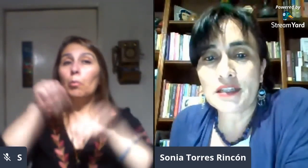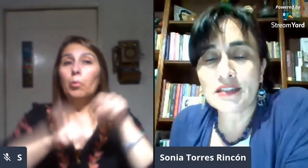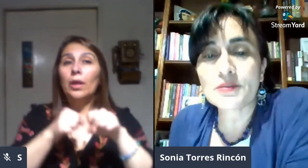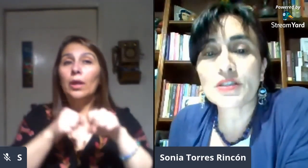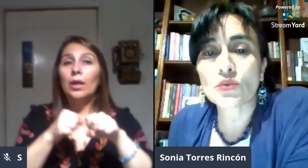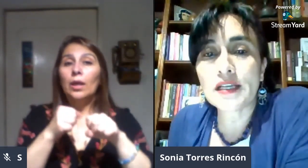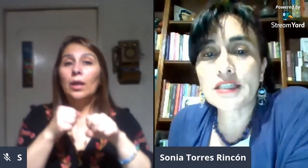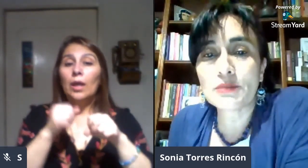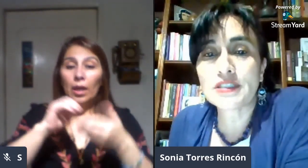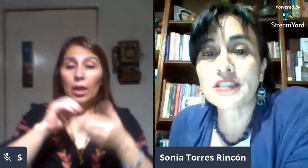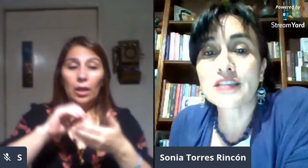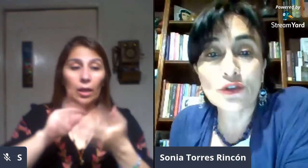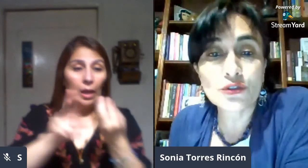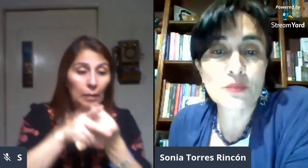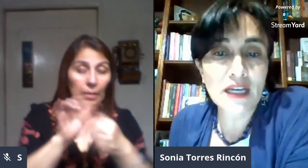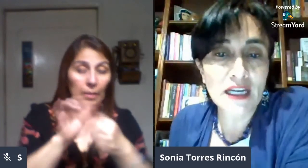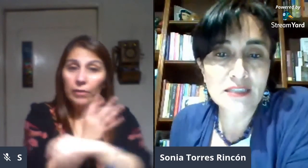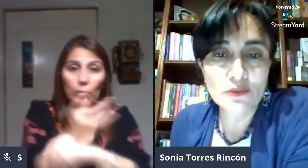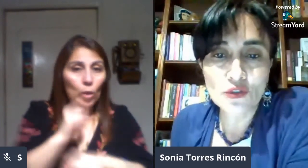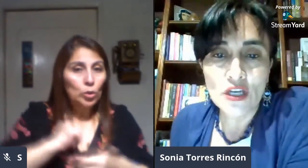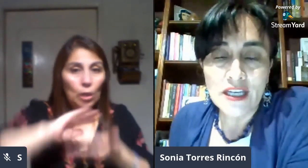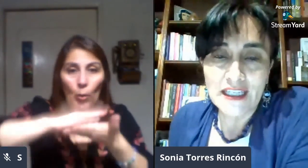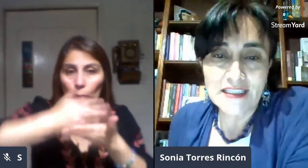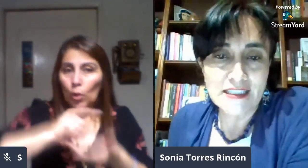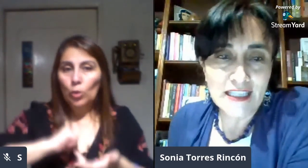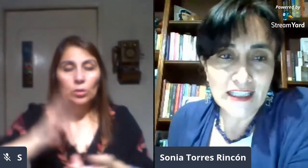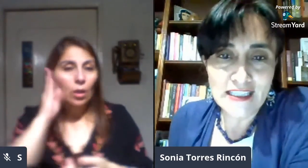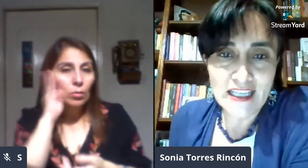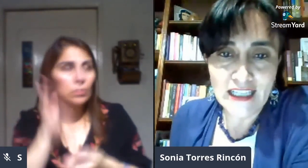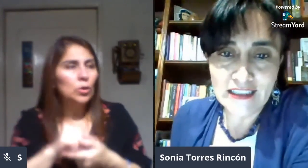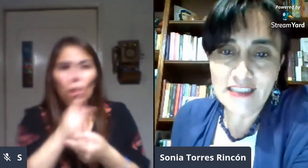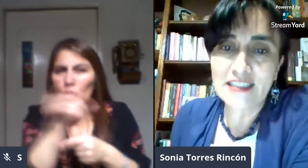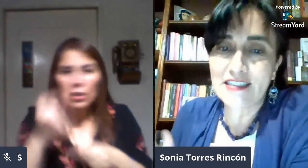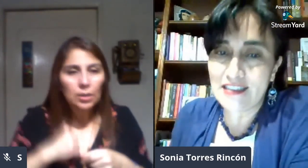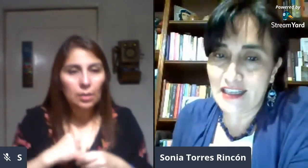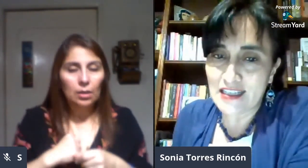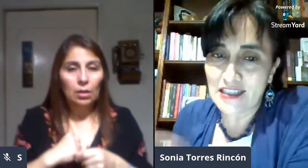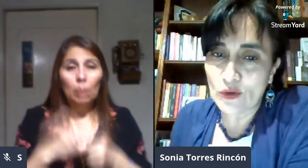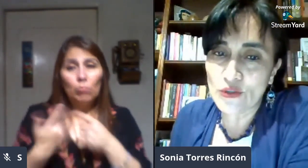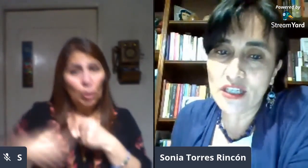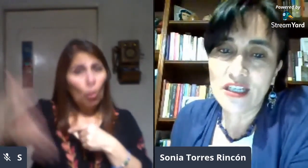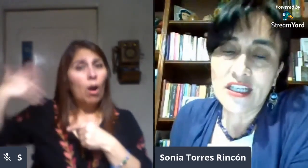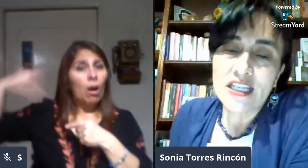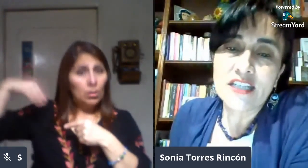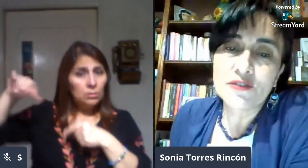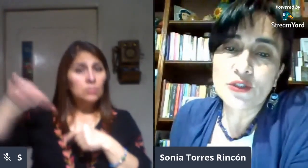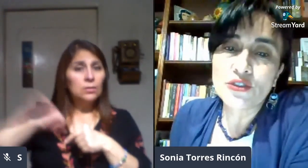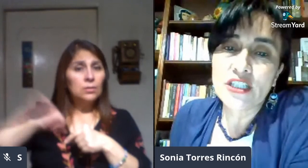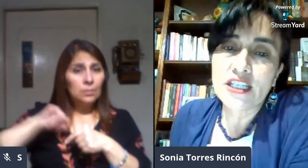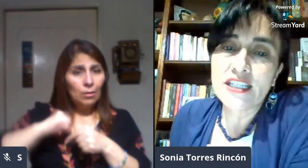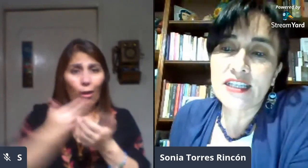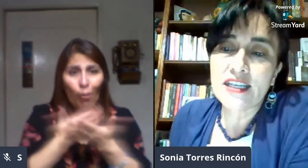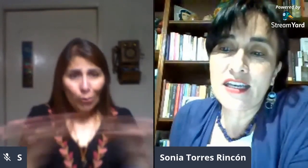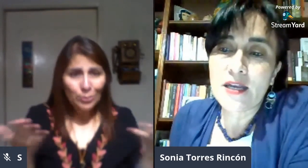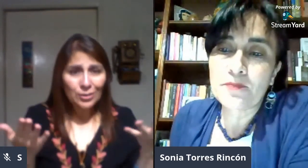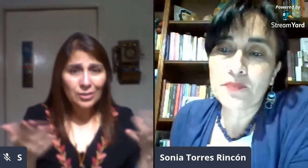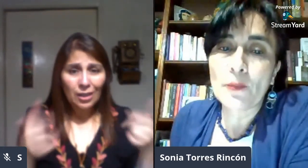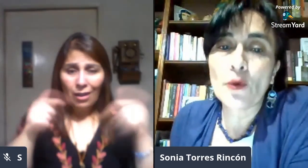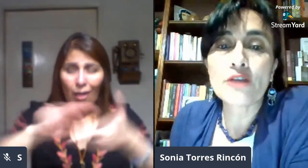tipo de herramientas virtuales, pero existen otros mecanismos que existían desde antes que existiera esta cosa.